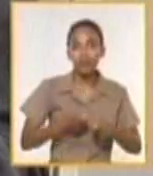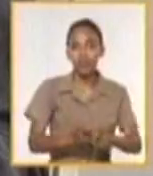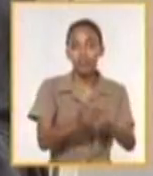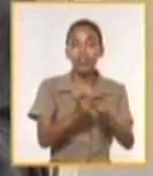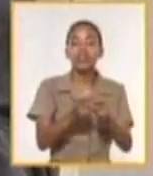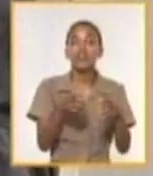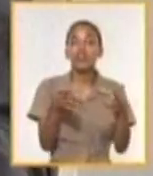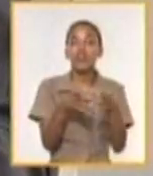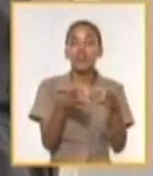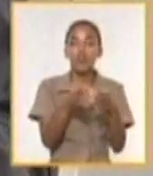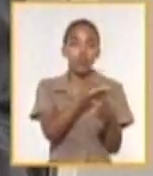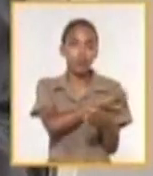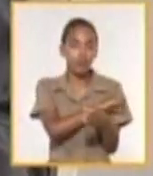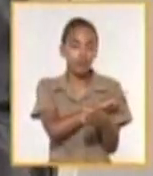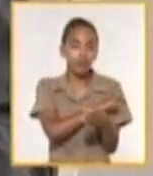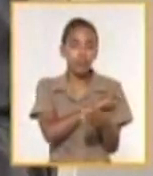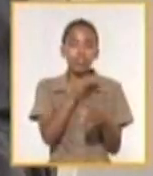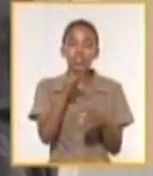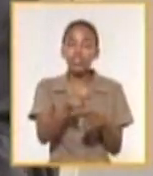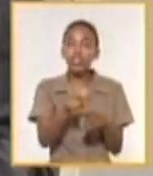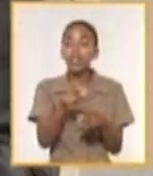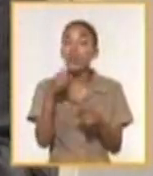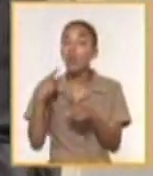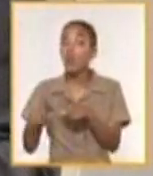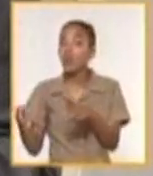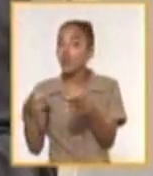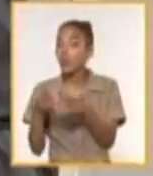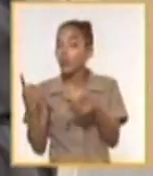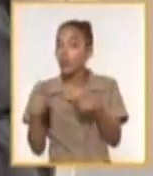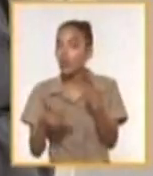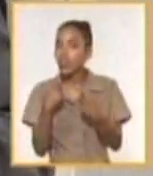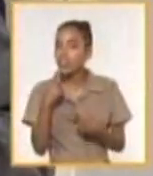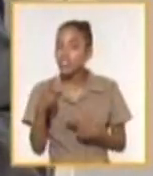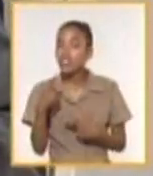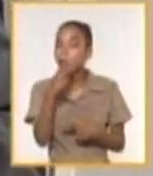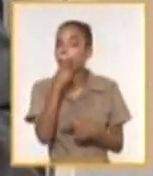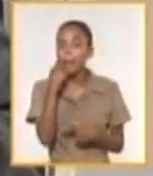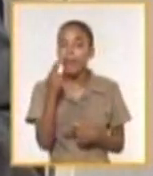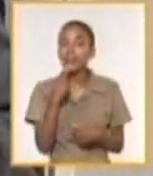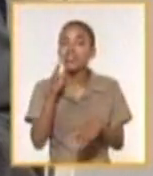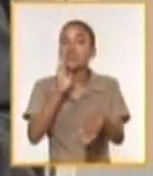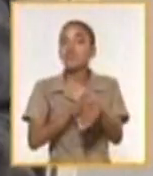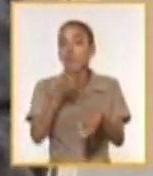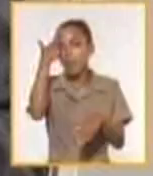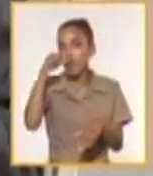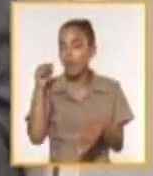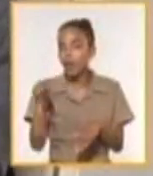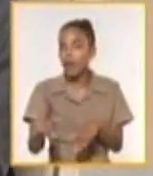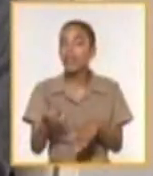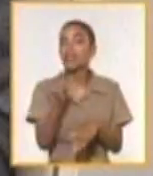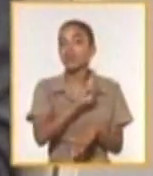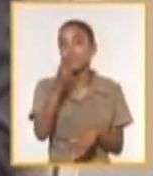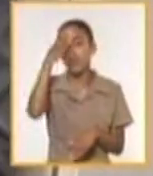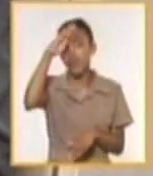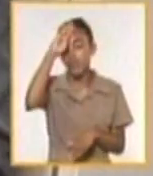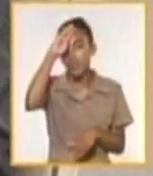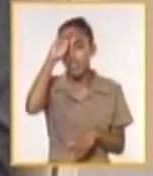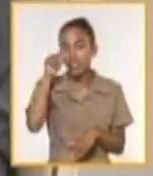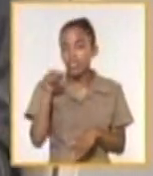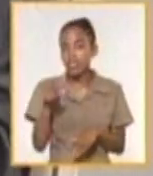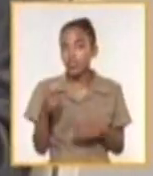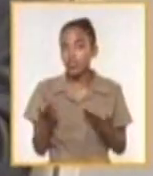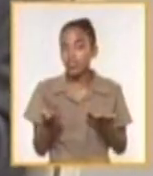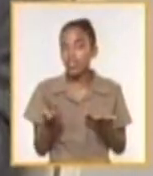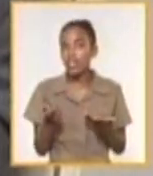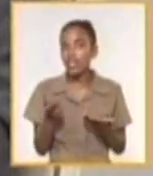insólita por parte de la contrarrevolución. Dicen, Martí es el culpable de la revolución cubana, ¿no? Con lo cual están dando la razón